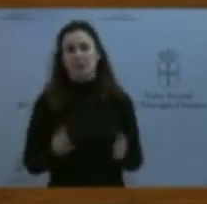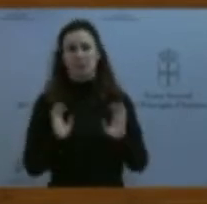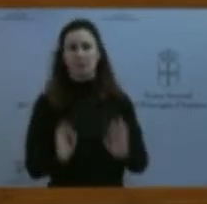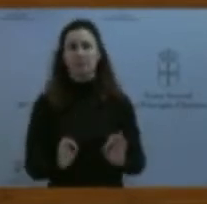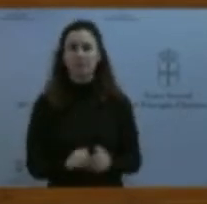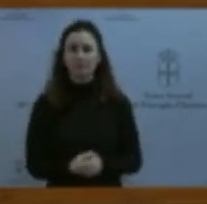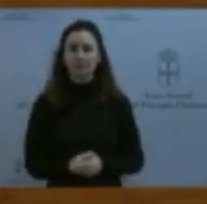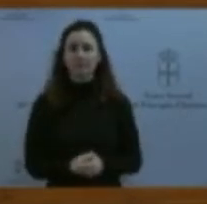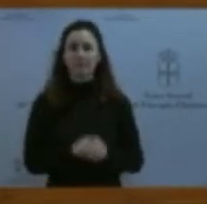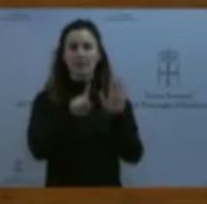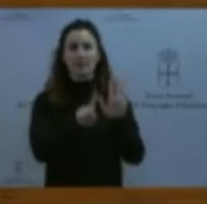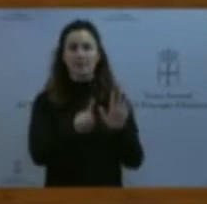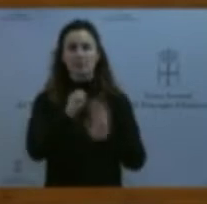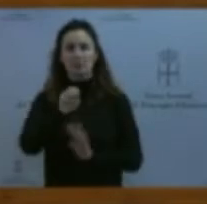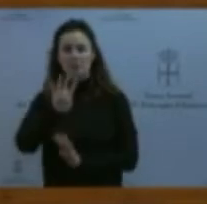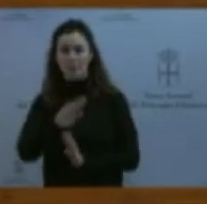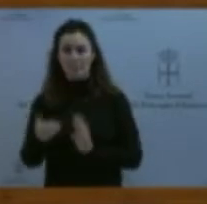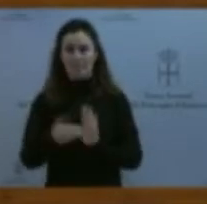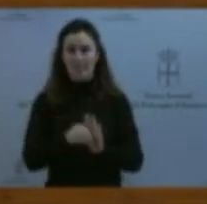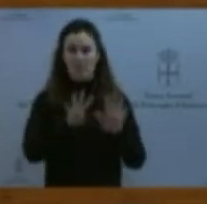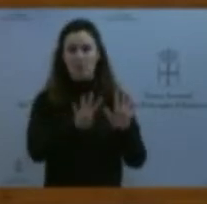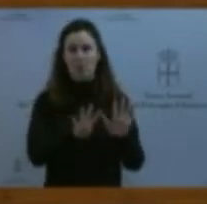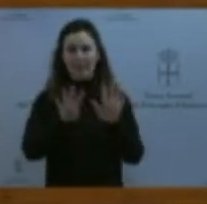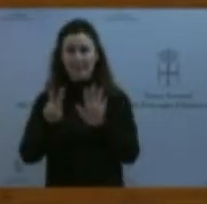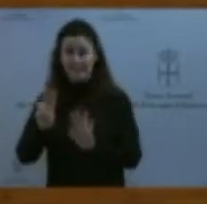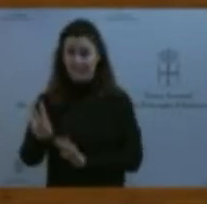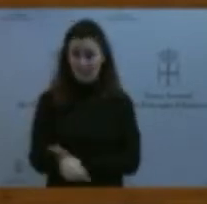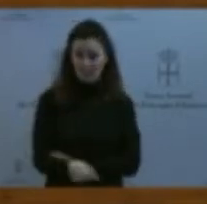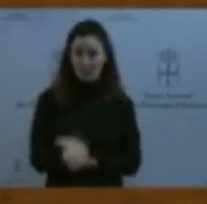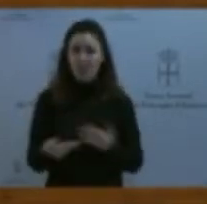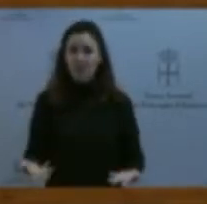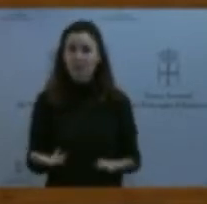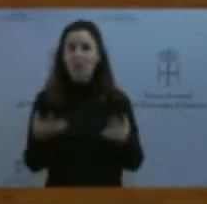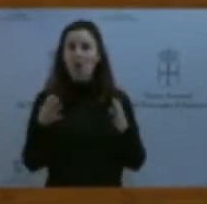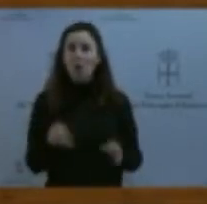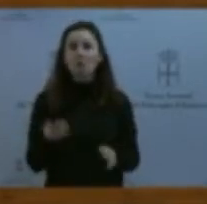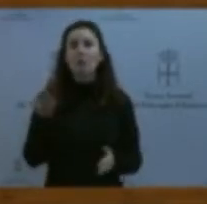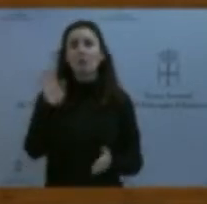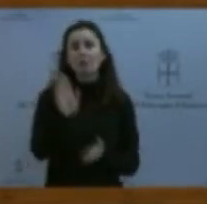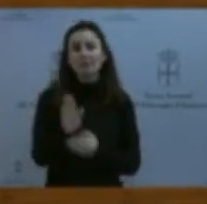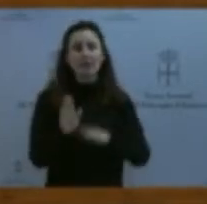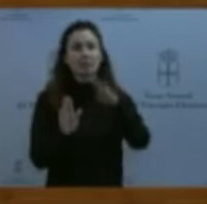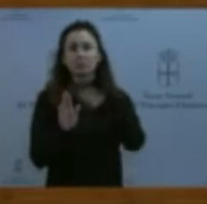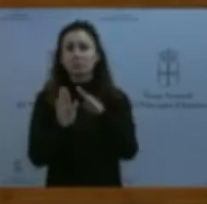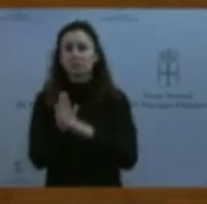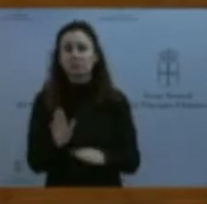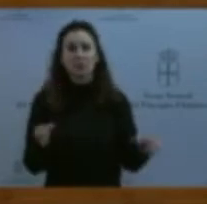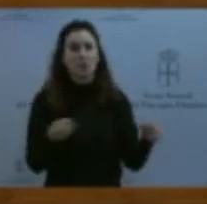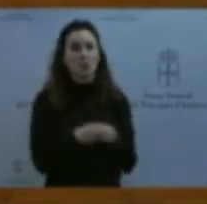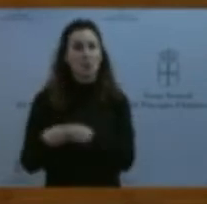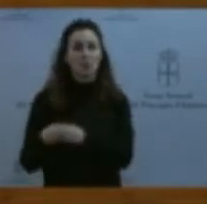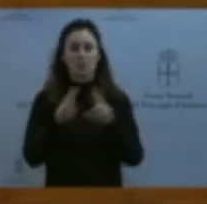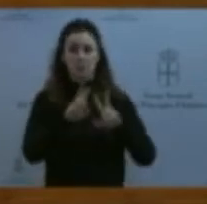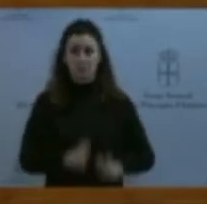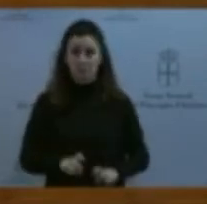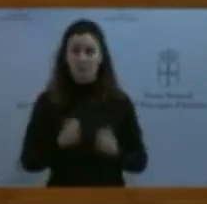604.097 euros, es decir, todo lo presentado por los grupos de investigación que superaron ese corte.